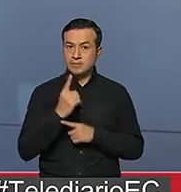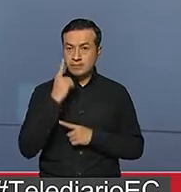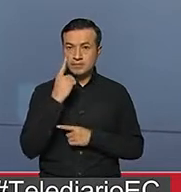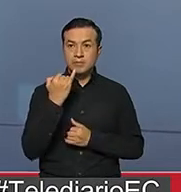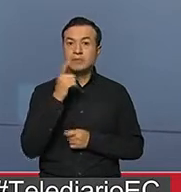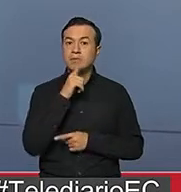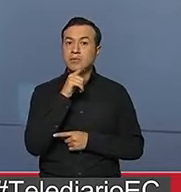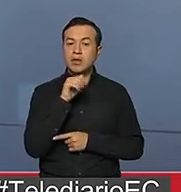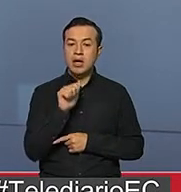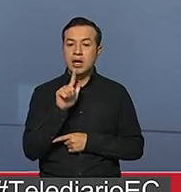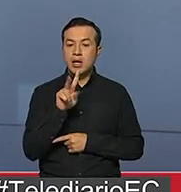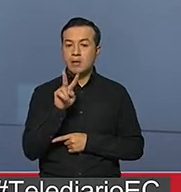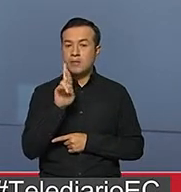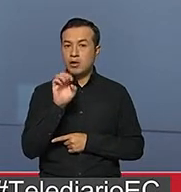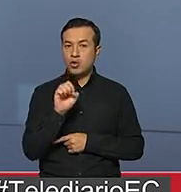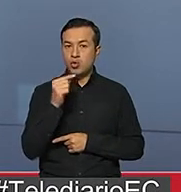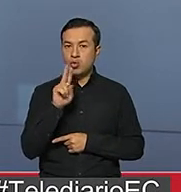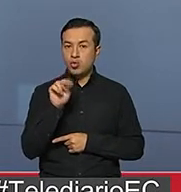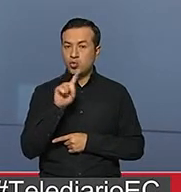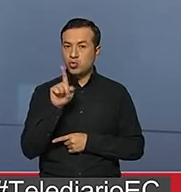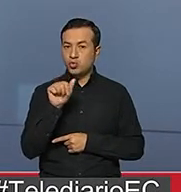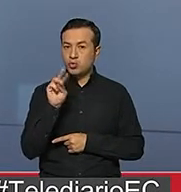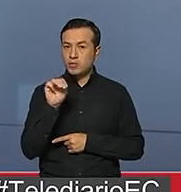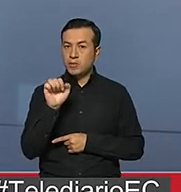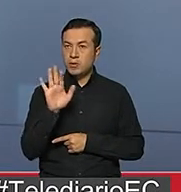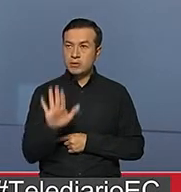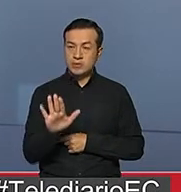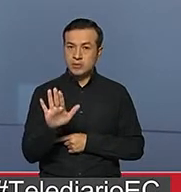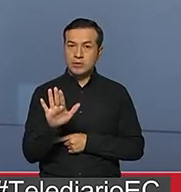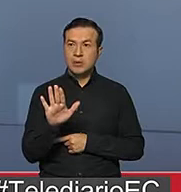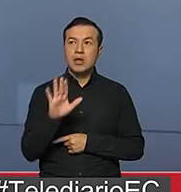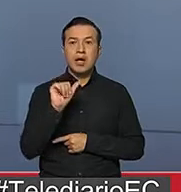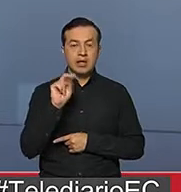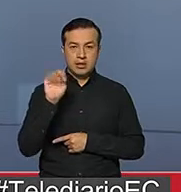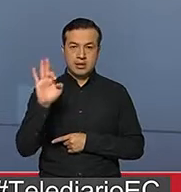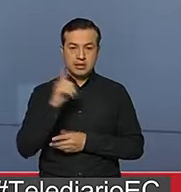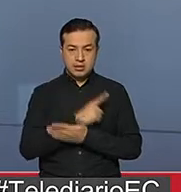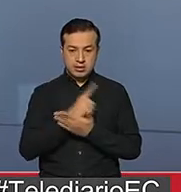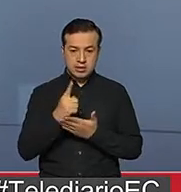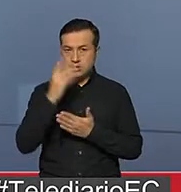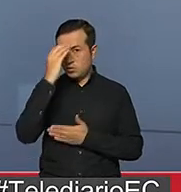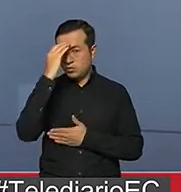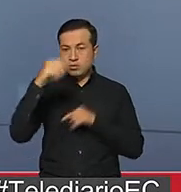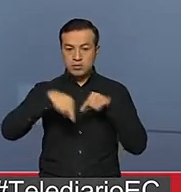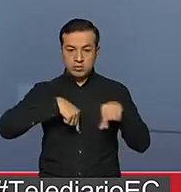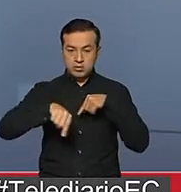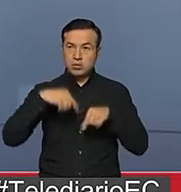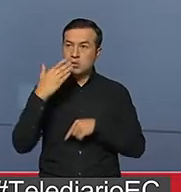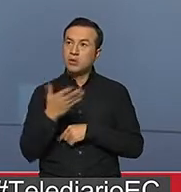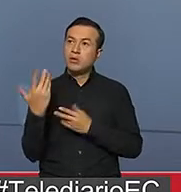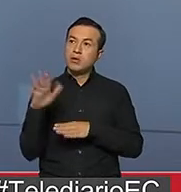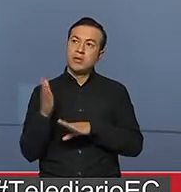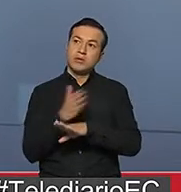nos acompaña álvaro guzmán directora ejecutivo de la agencia nacional de tránsito haremos un balance de la semana de educación vial como lo habíamos manifestado